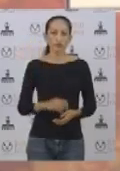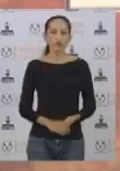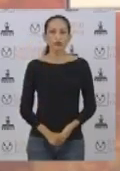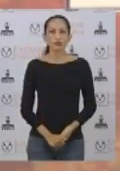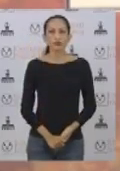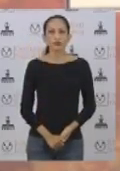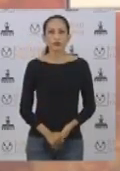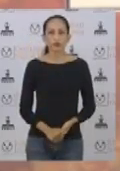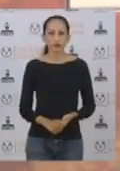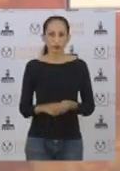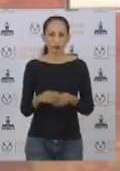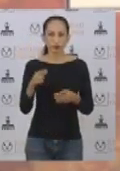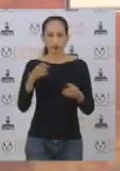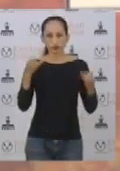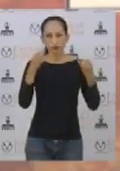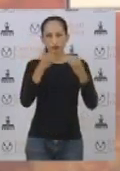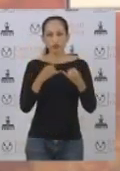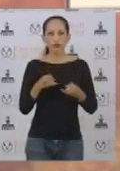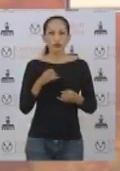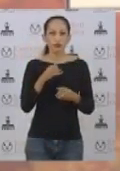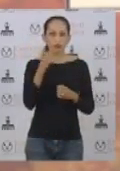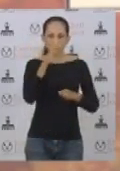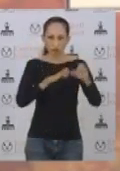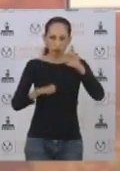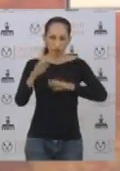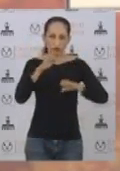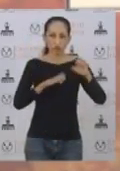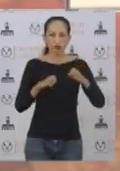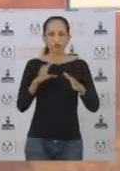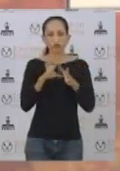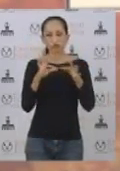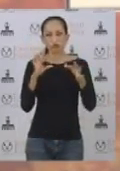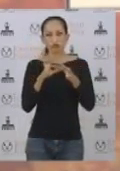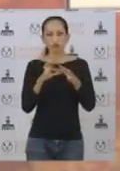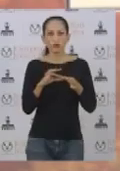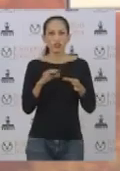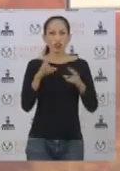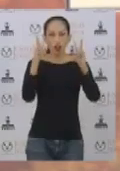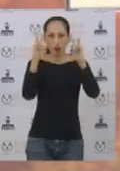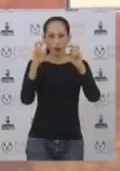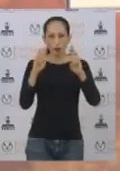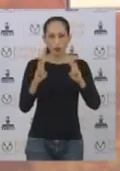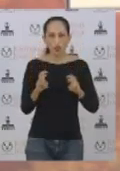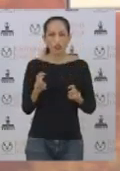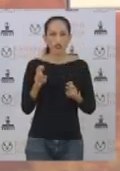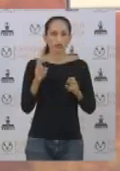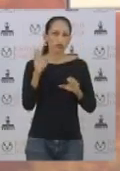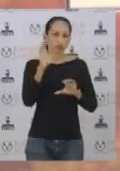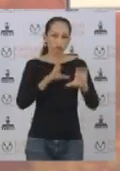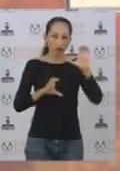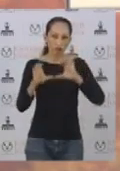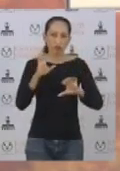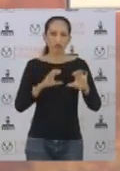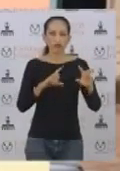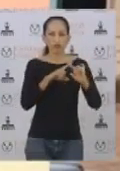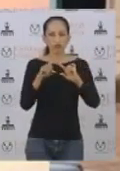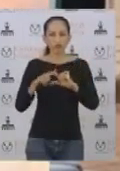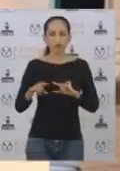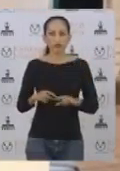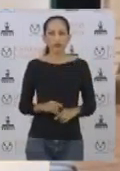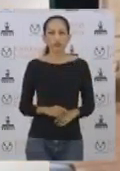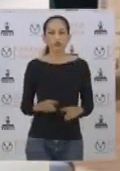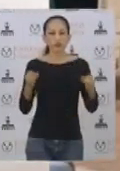El Instituto de Ecología Aplicada da a conocer avances de sus programas de investigación en diversos temas científicos en beneficio de la sociedad.